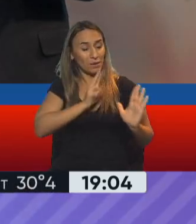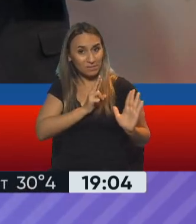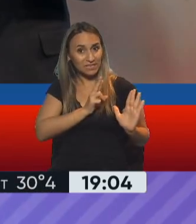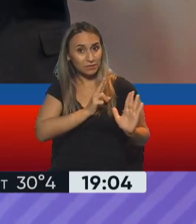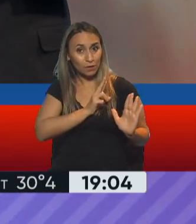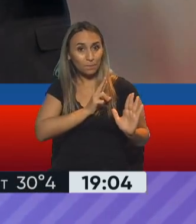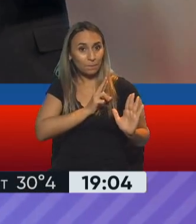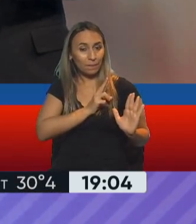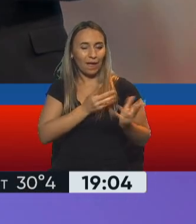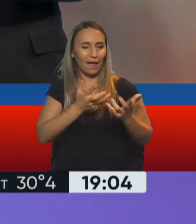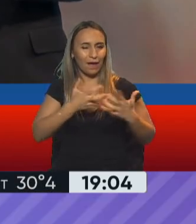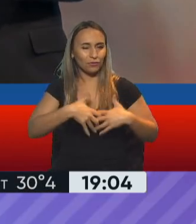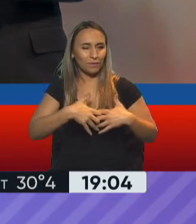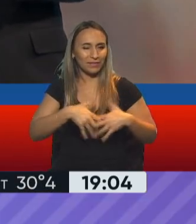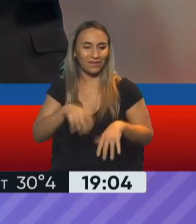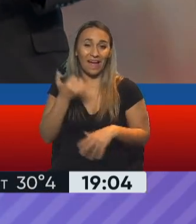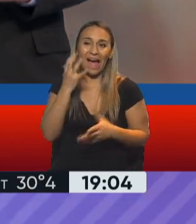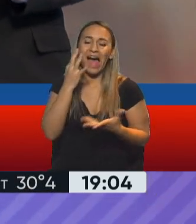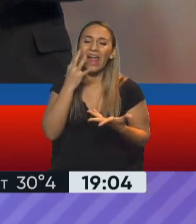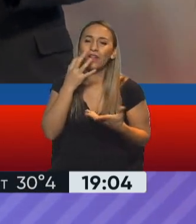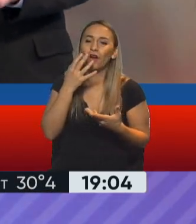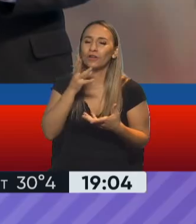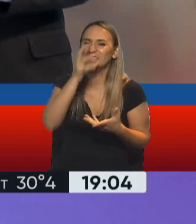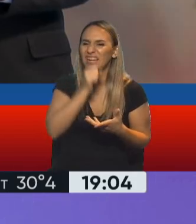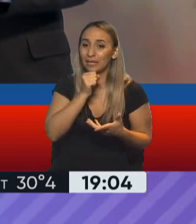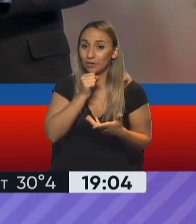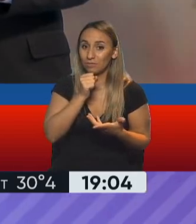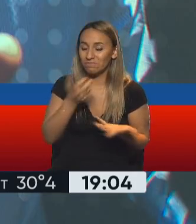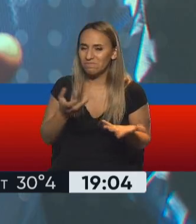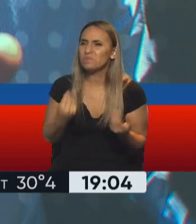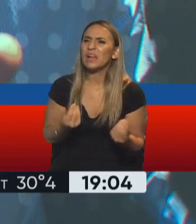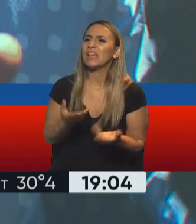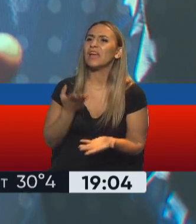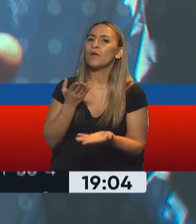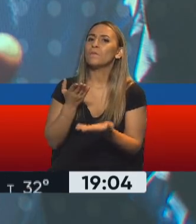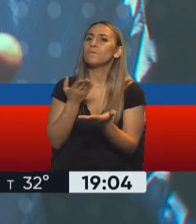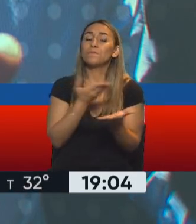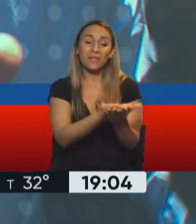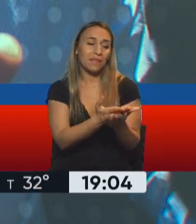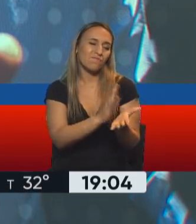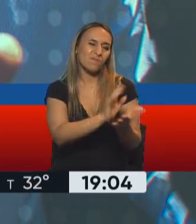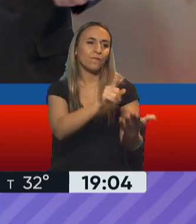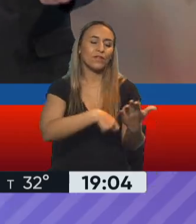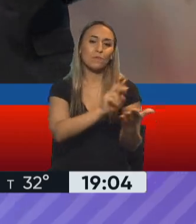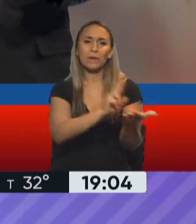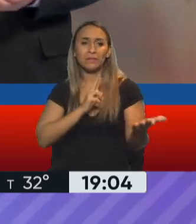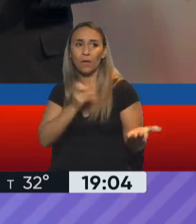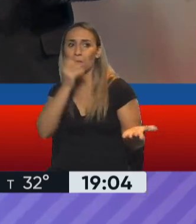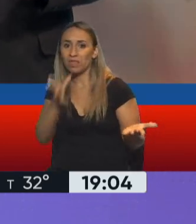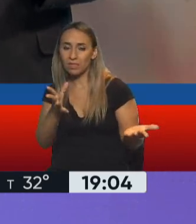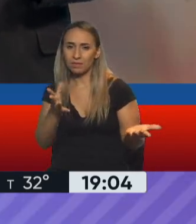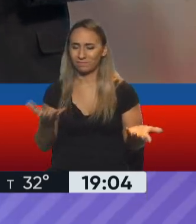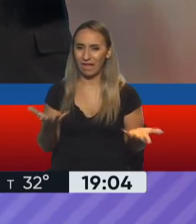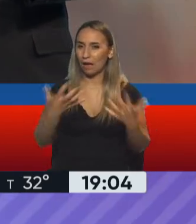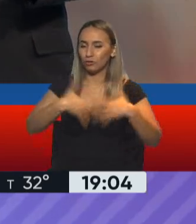algo secreto. Porque si no, tendría sentido pedir que lo releven de eso. ¿Es la única lectura que puede hacerse? No, hay cientos